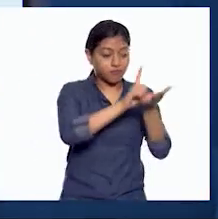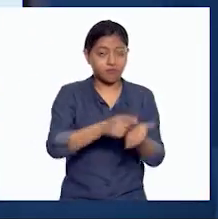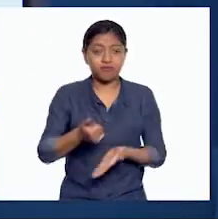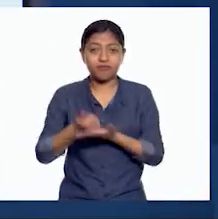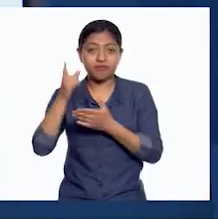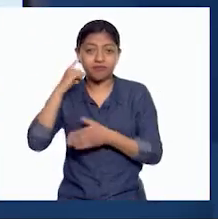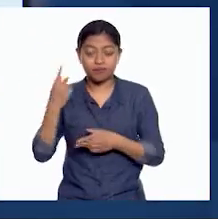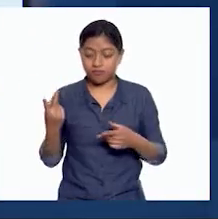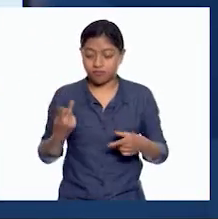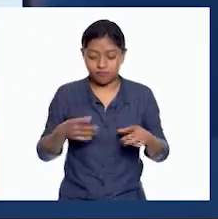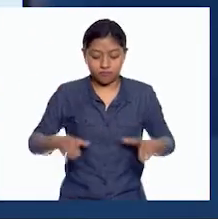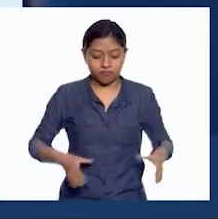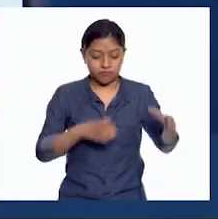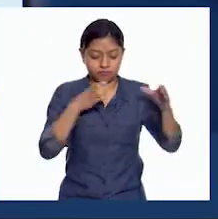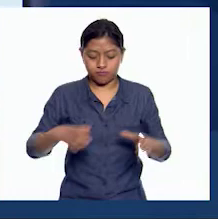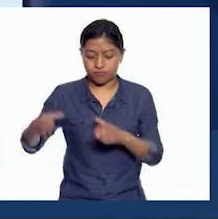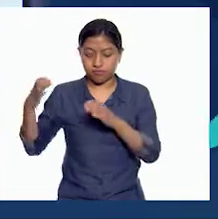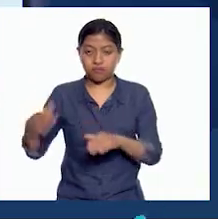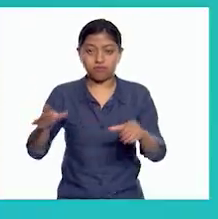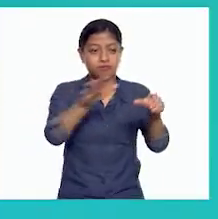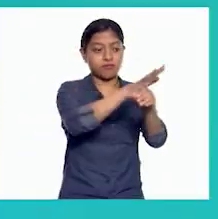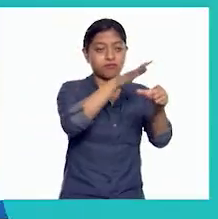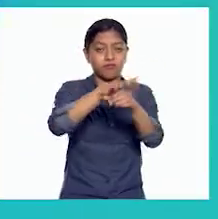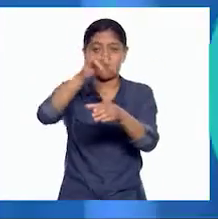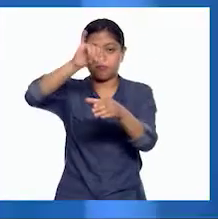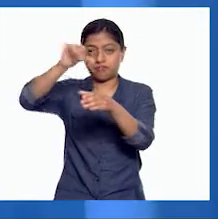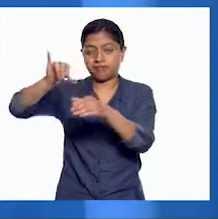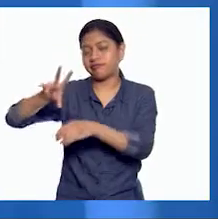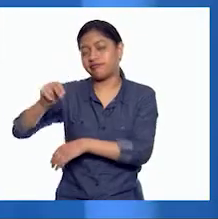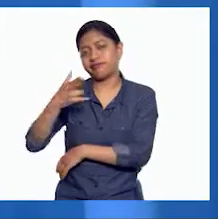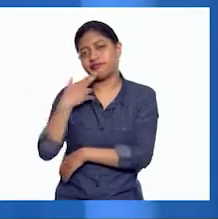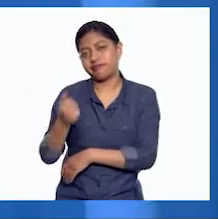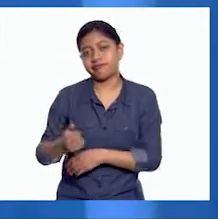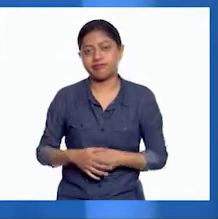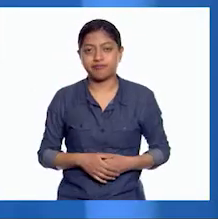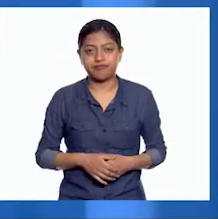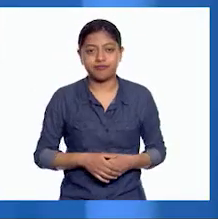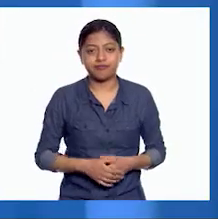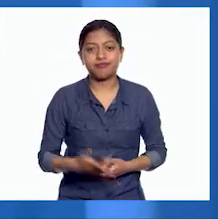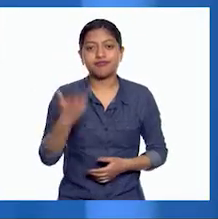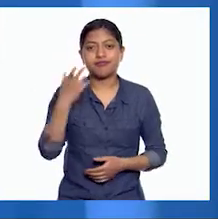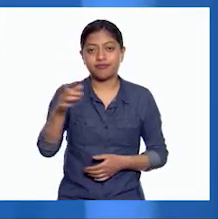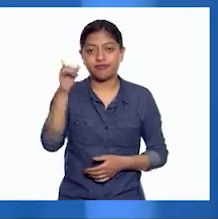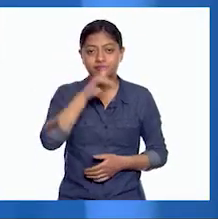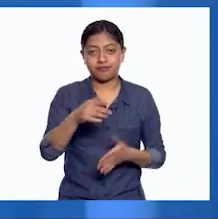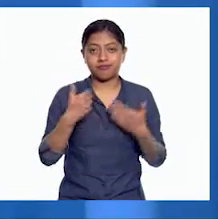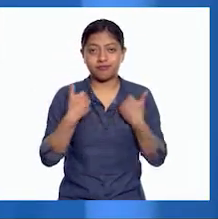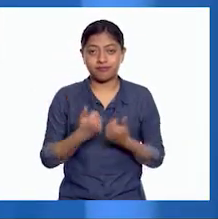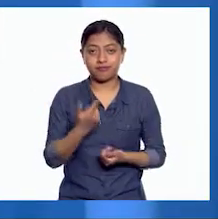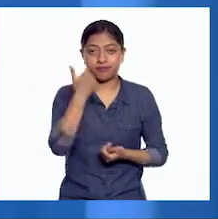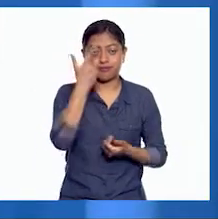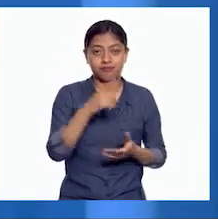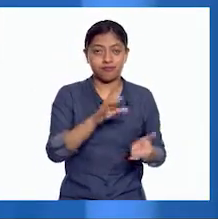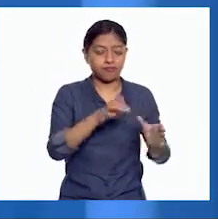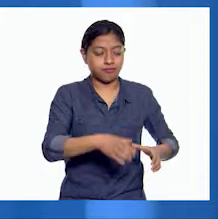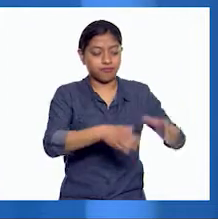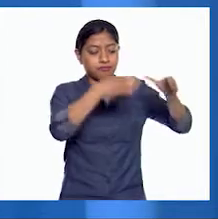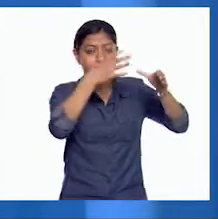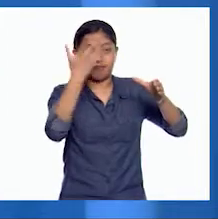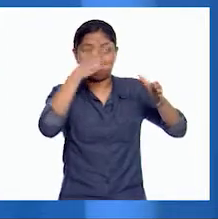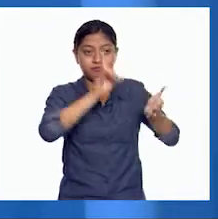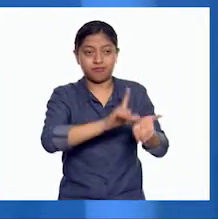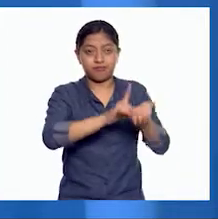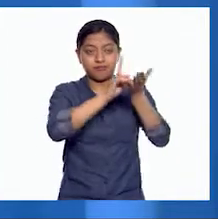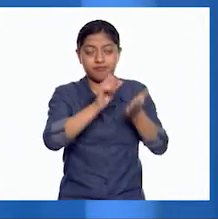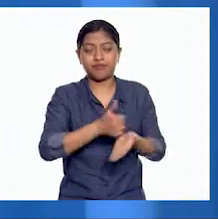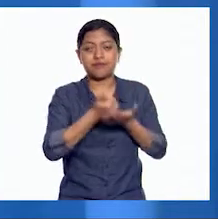ambos líquidos y que no sobre nada. Y con esto que acabamos de hacer, tenemos claro que un garrafón de 10 litros nos